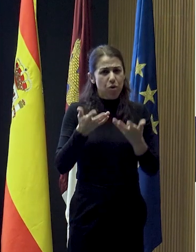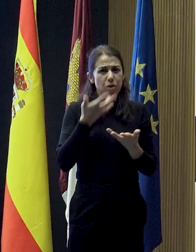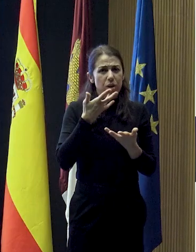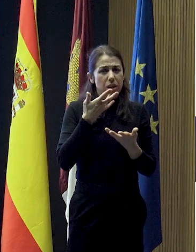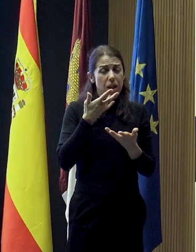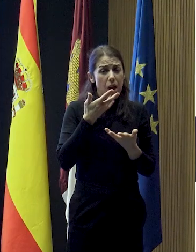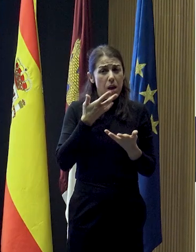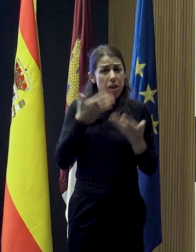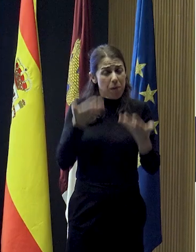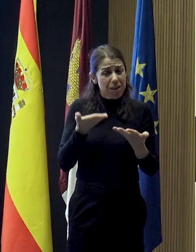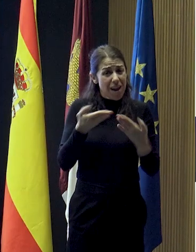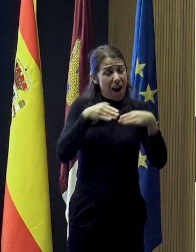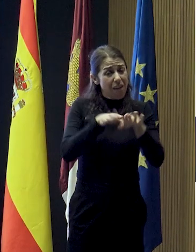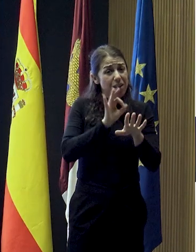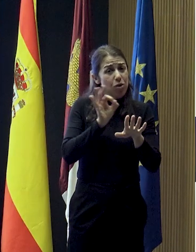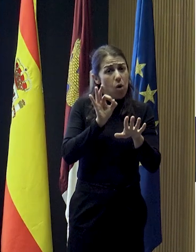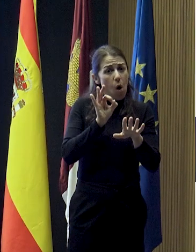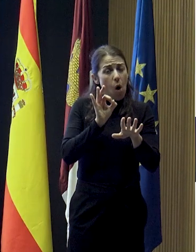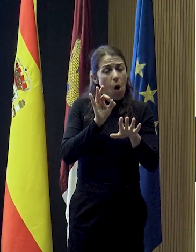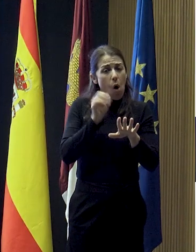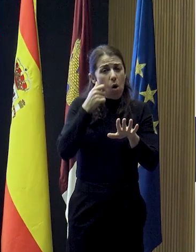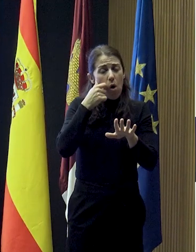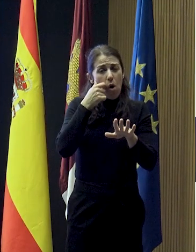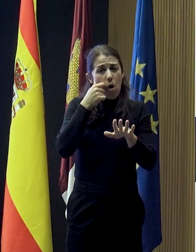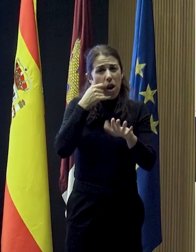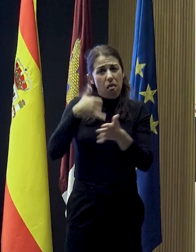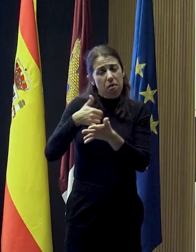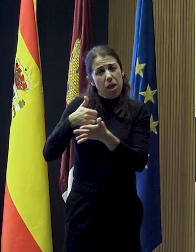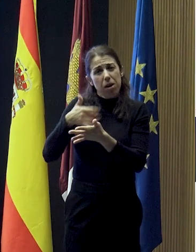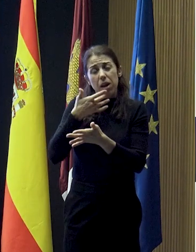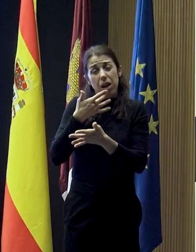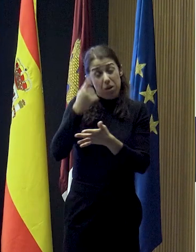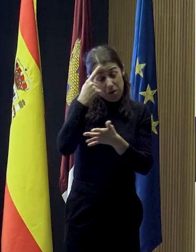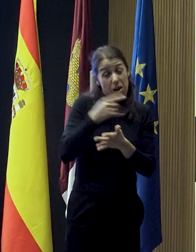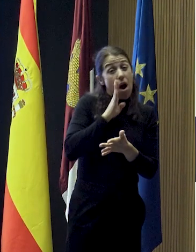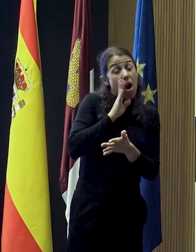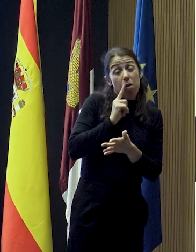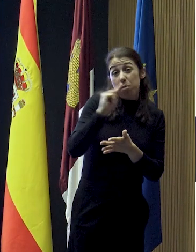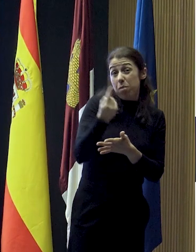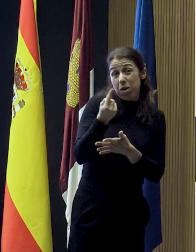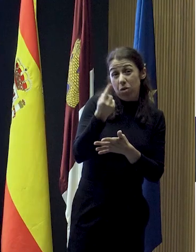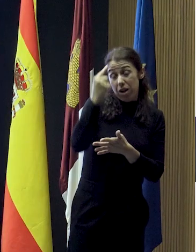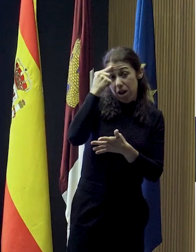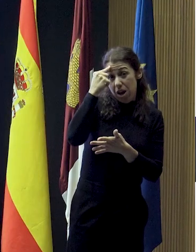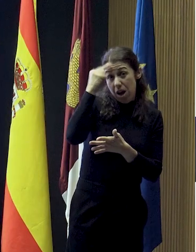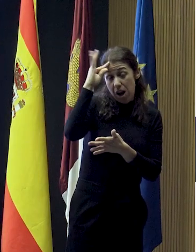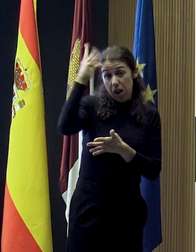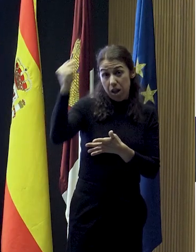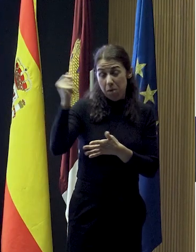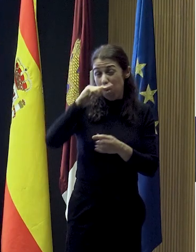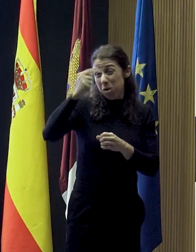tiene que ir también en consonancia con la atrofia. ¿Os acordáis que dijimos que Alzheimer lo primero que dijo es que se atrofiaba la corteza